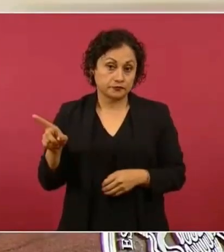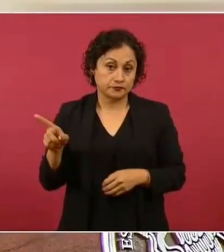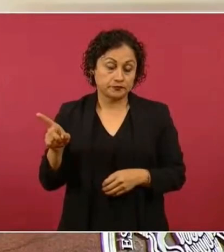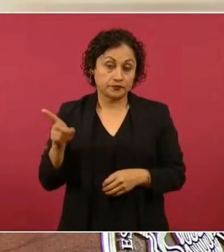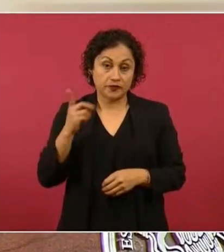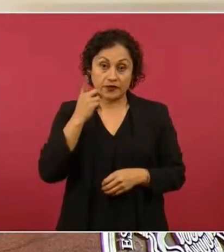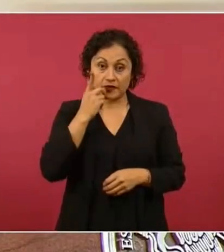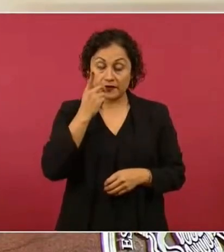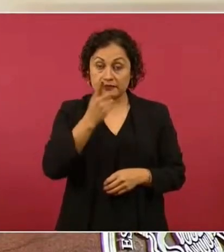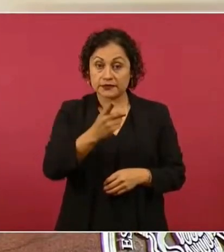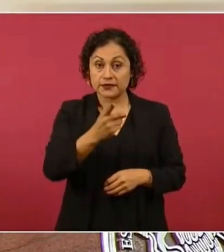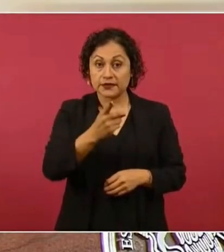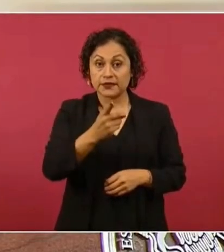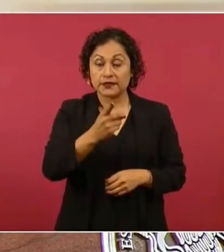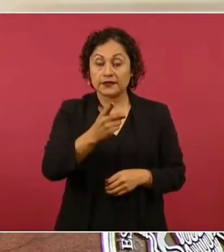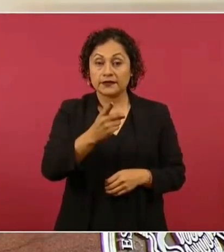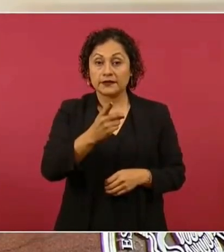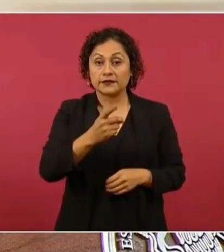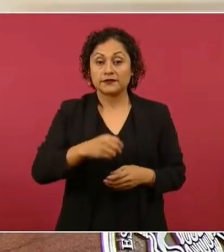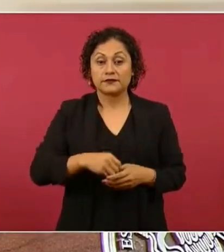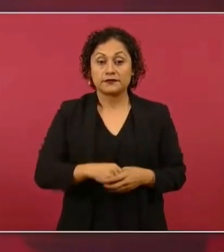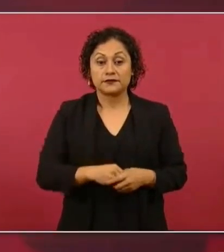Y